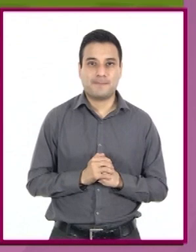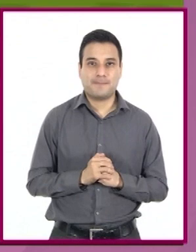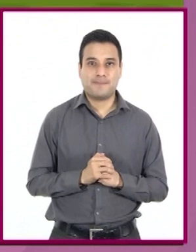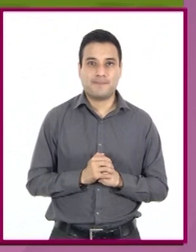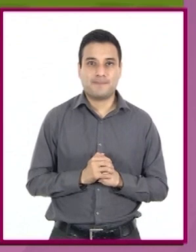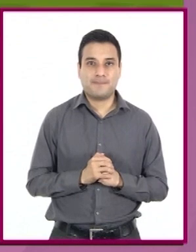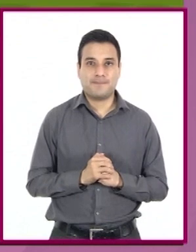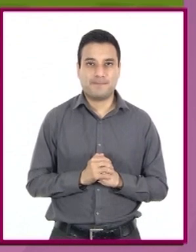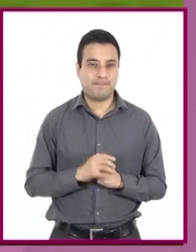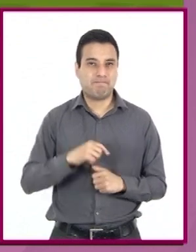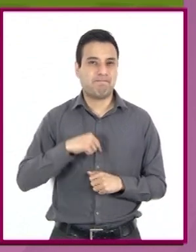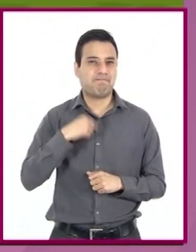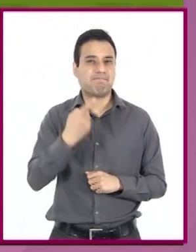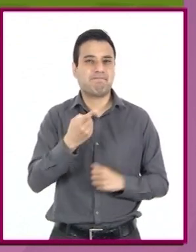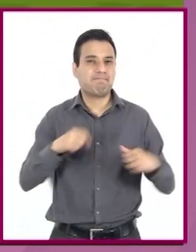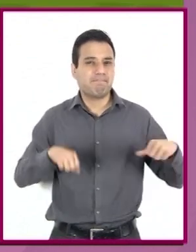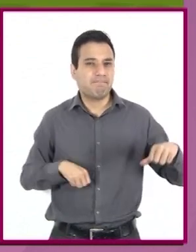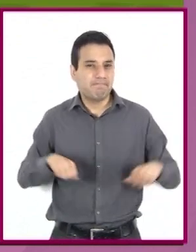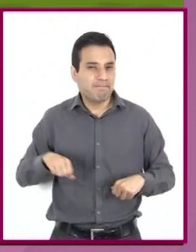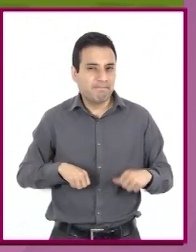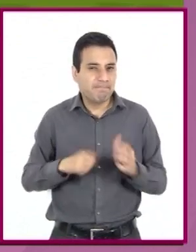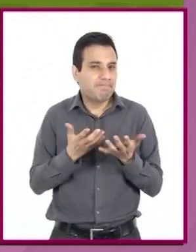Este es el reto.